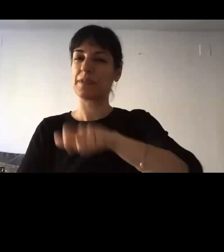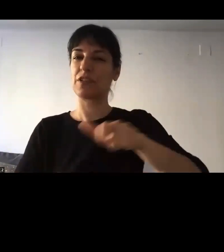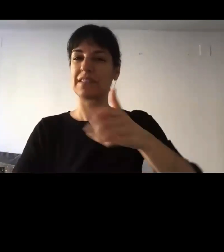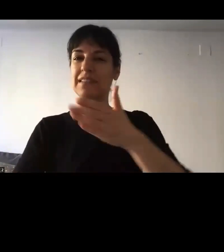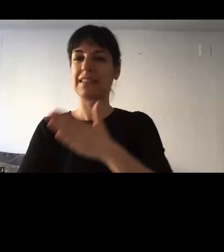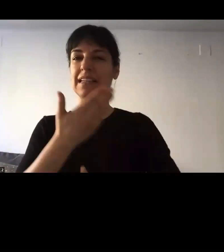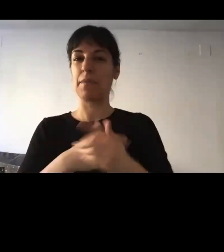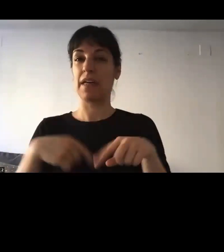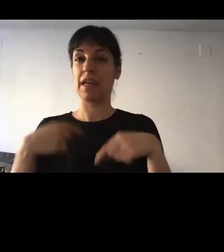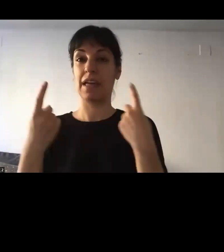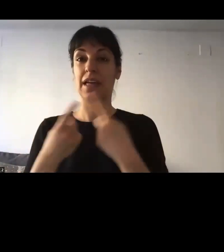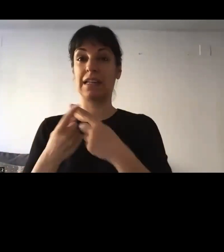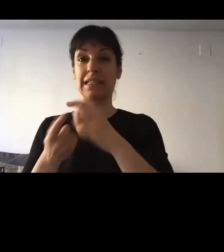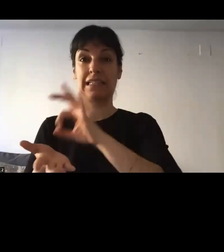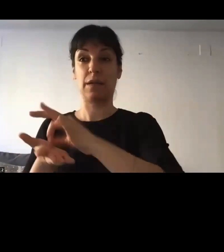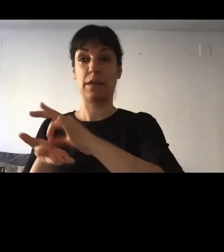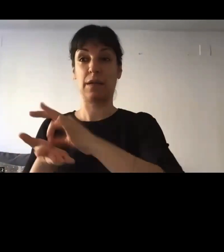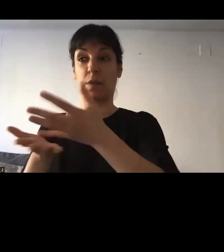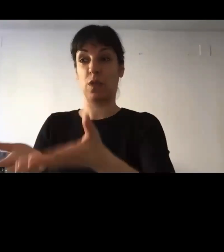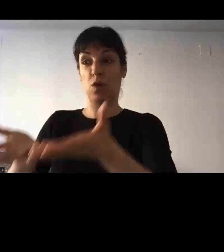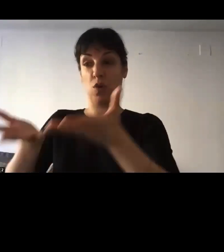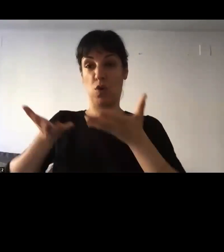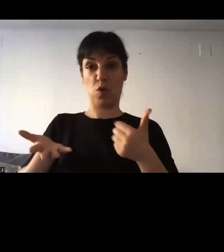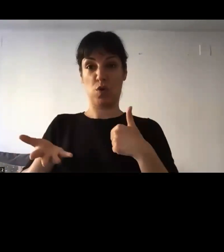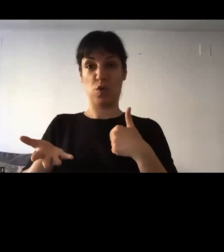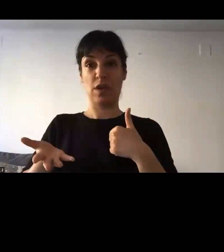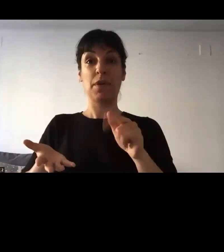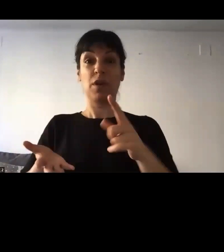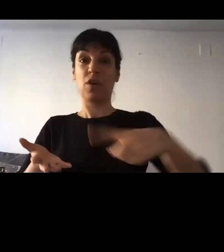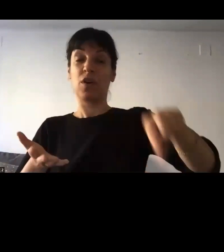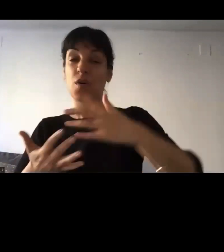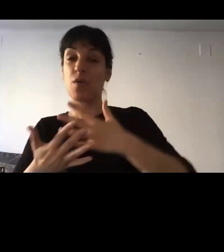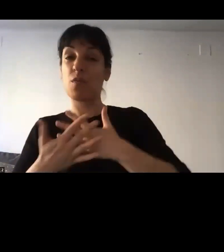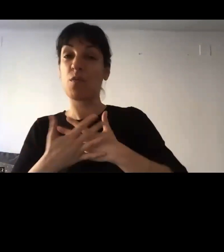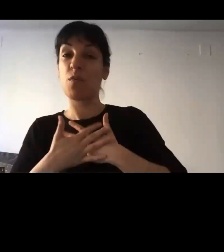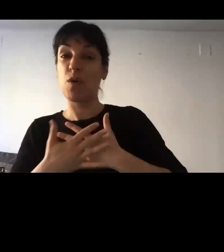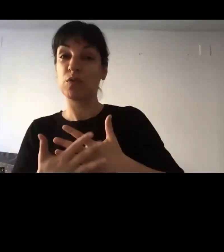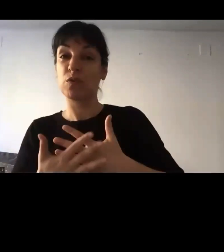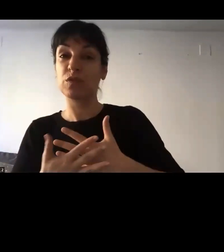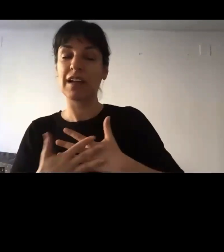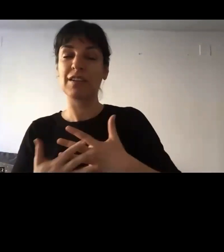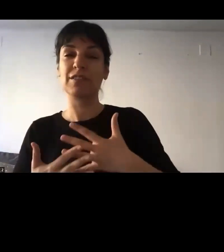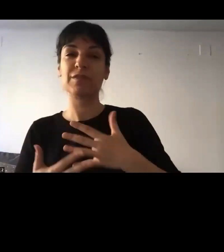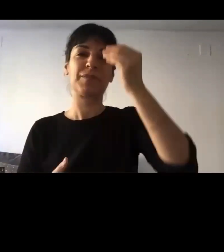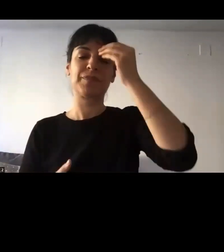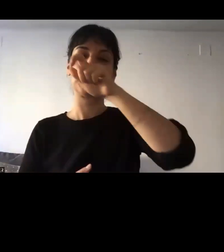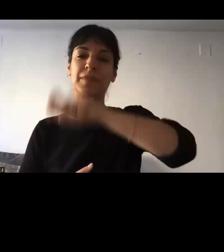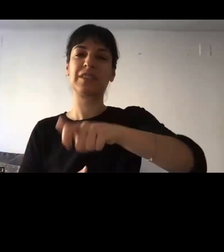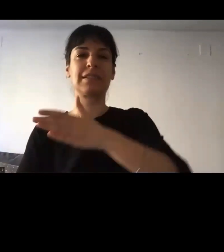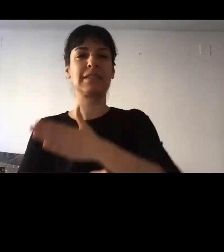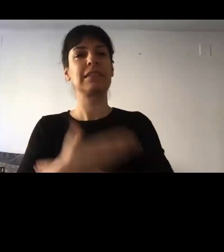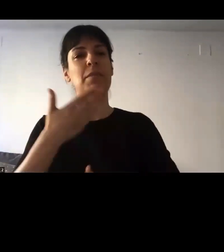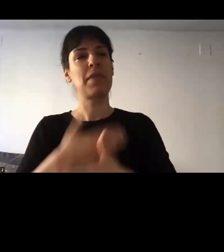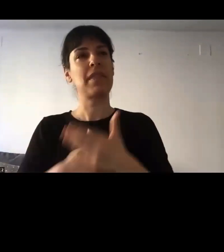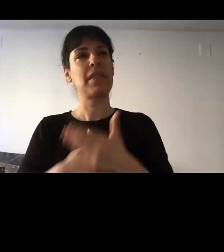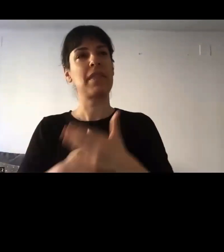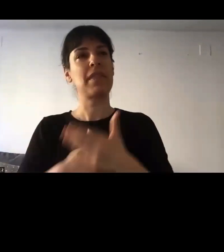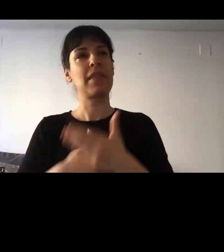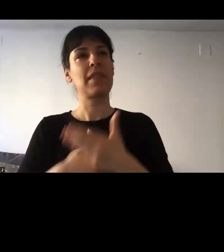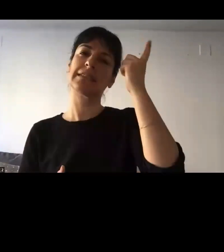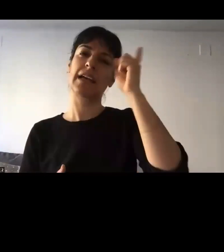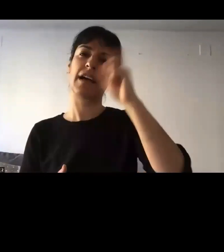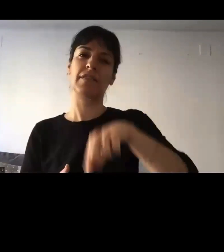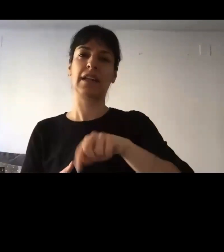que recibimos el servicio, pero bueno, en vuestro caso de voluntarios, creo que las personas con discapacidad también tenemos que saber la persona que